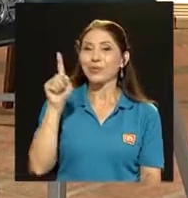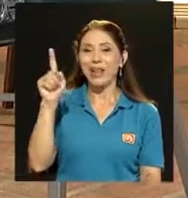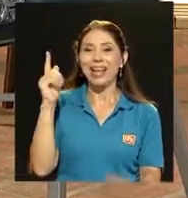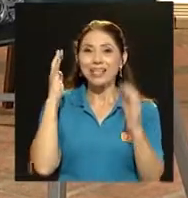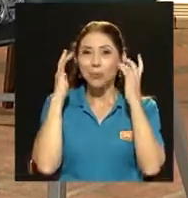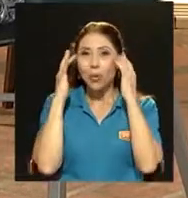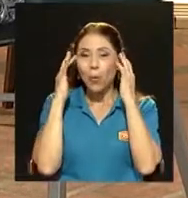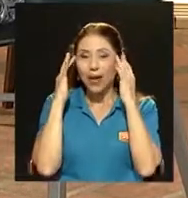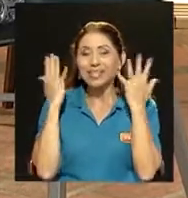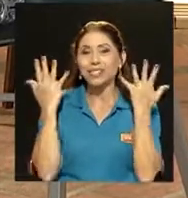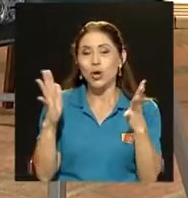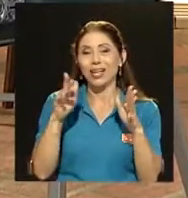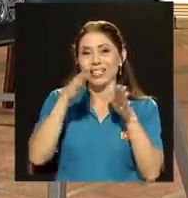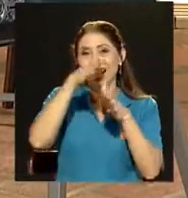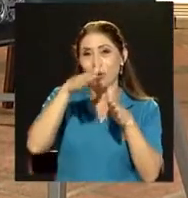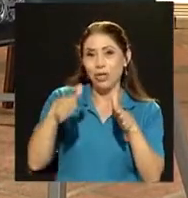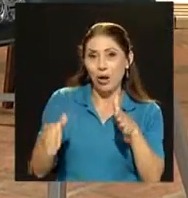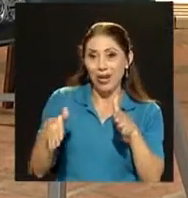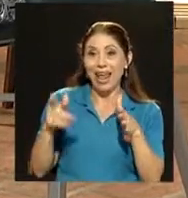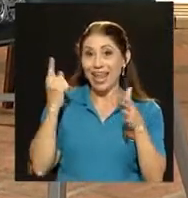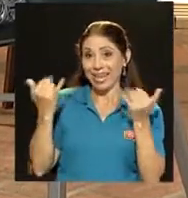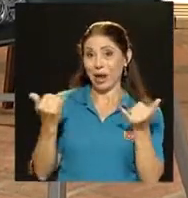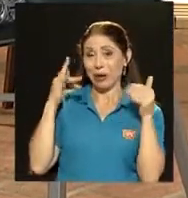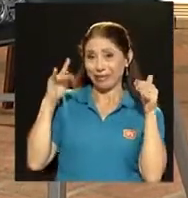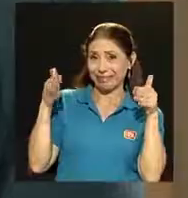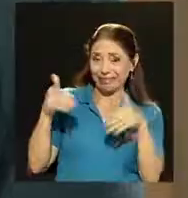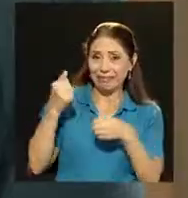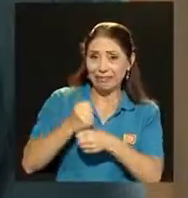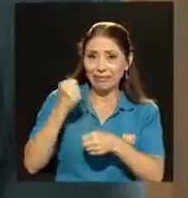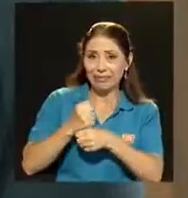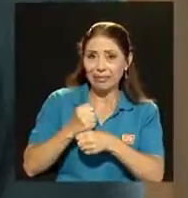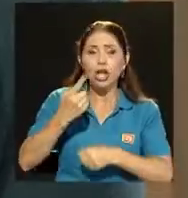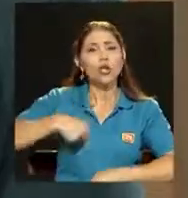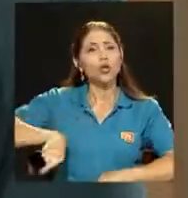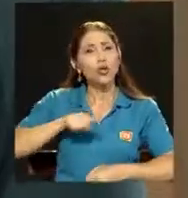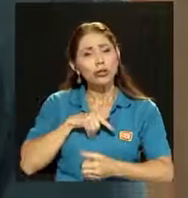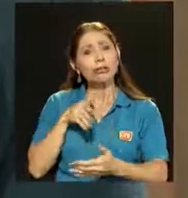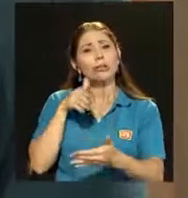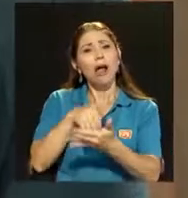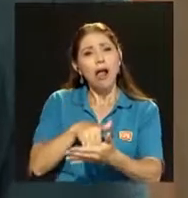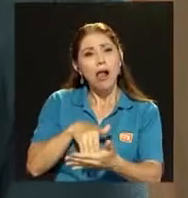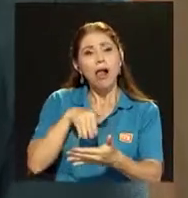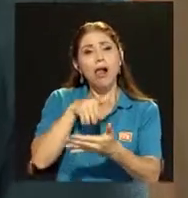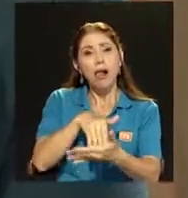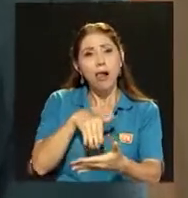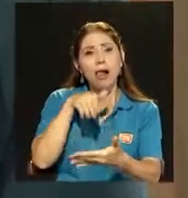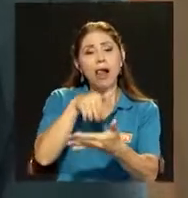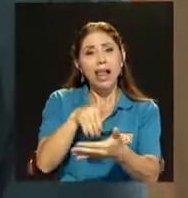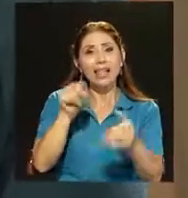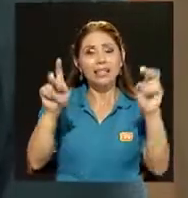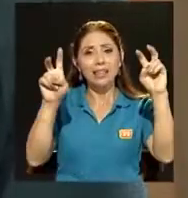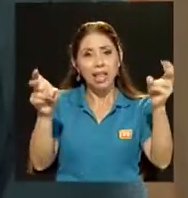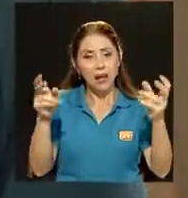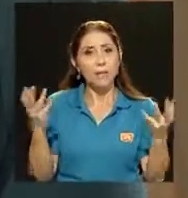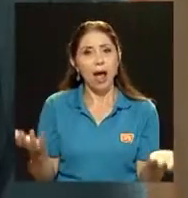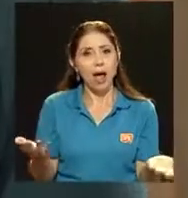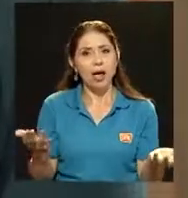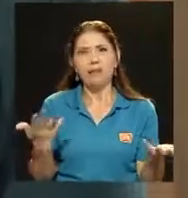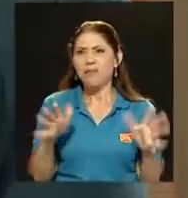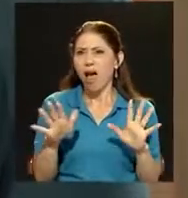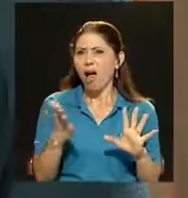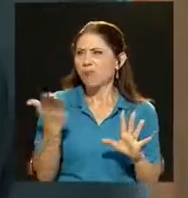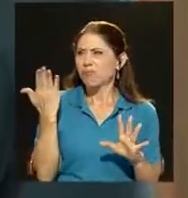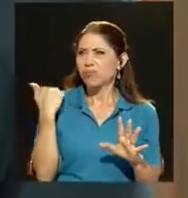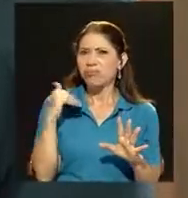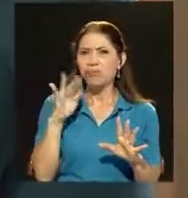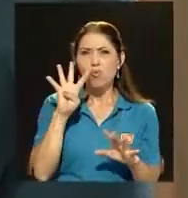preocupaciones y ocupaciones de la Contraloría, ¿verdad? Hemos venido insistiendo en este tema ya por 4 o 5